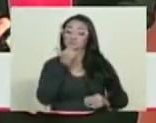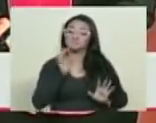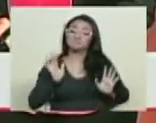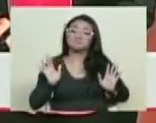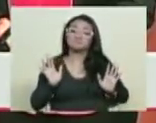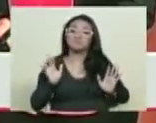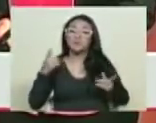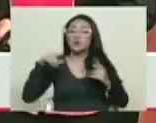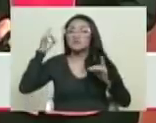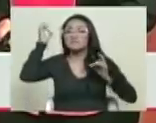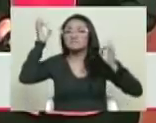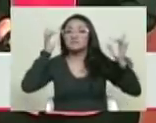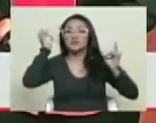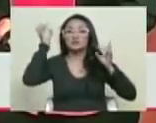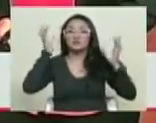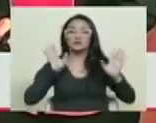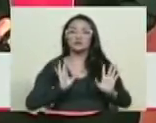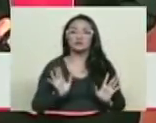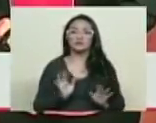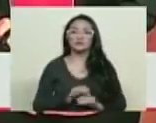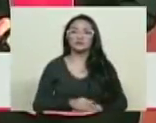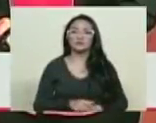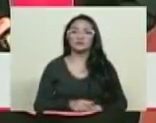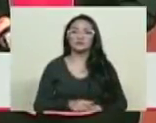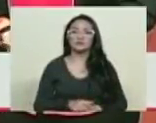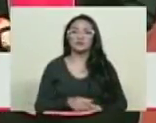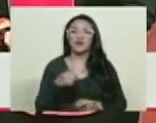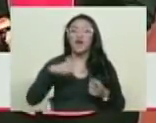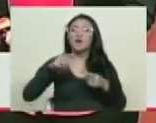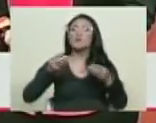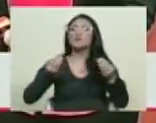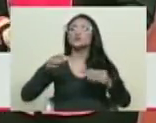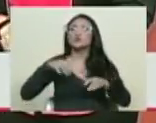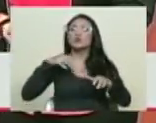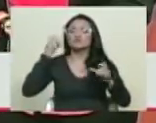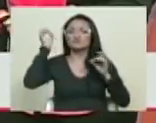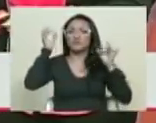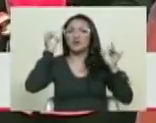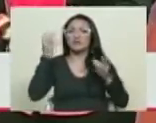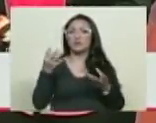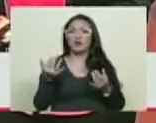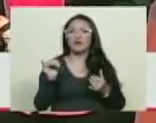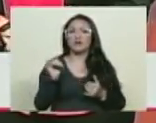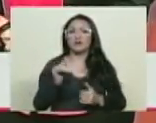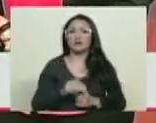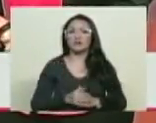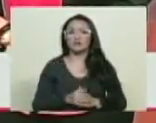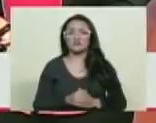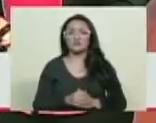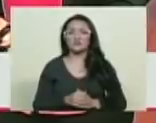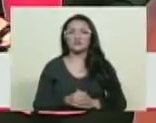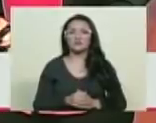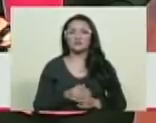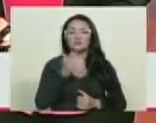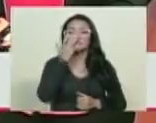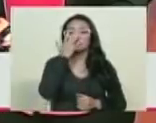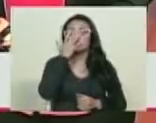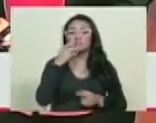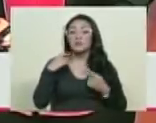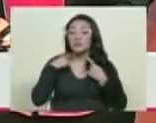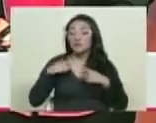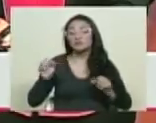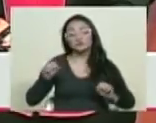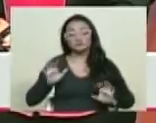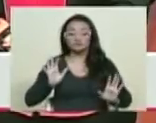nadie se ponga inventar lo que ustedes saben que muchos inventores por ahí lo para que nadie en 20 hemos perdido y